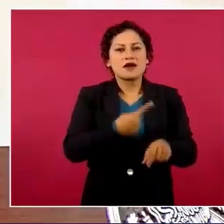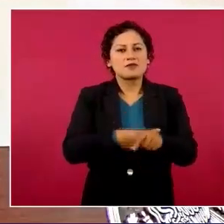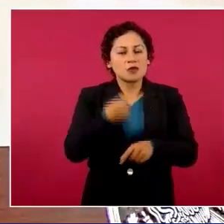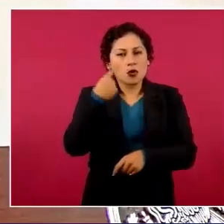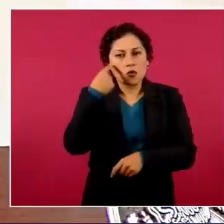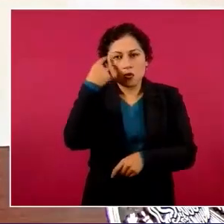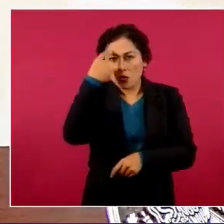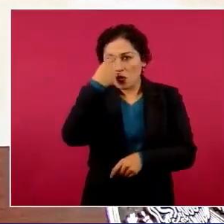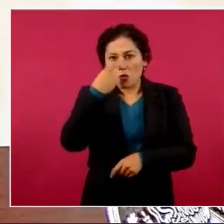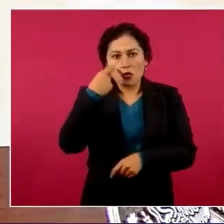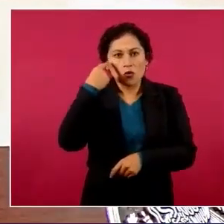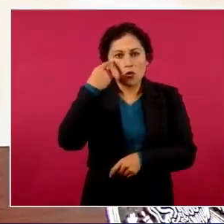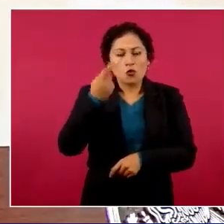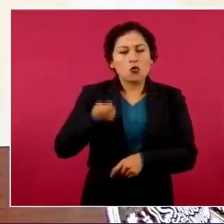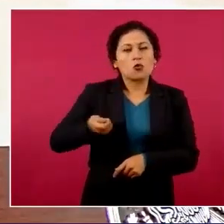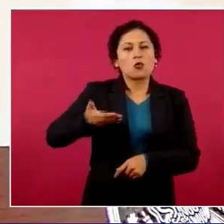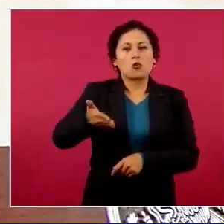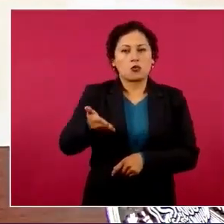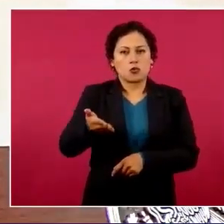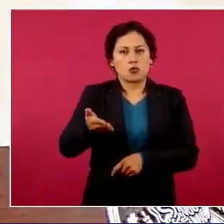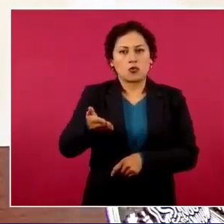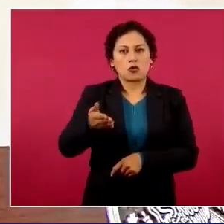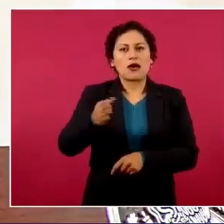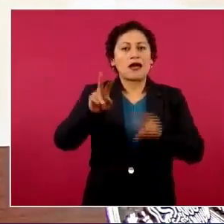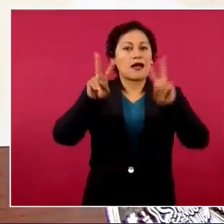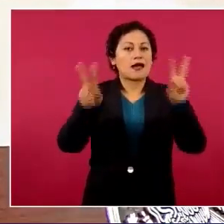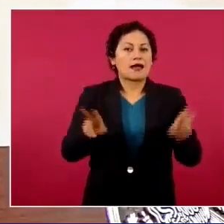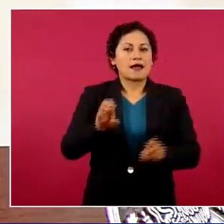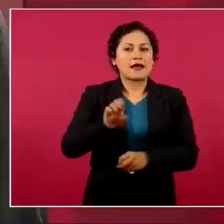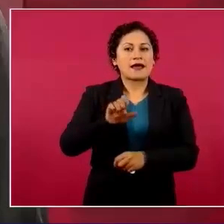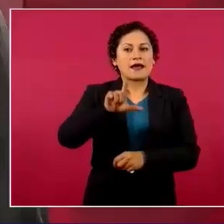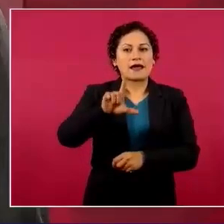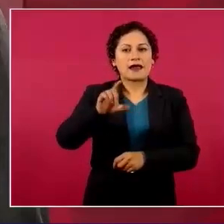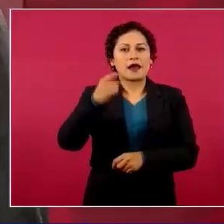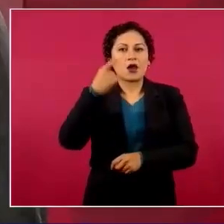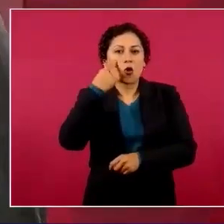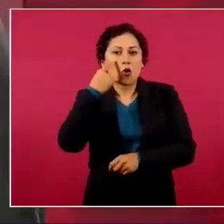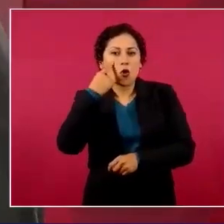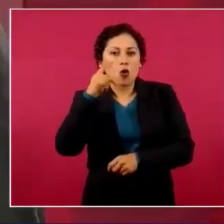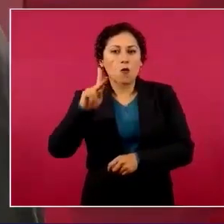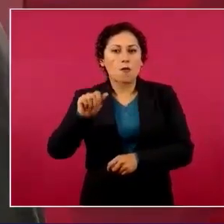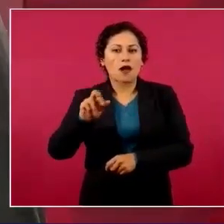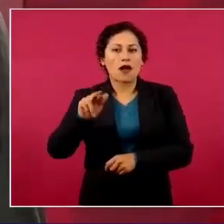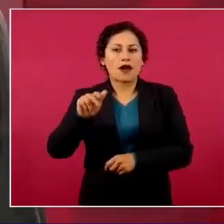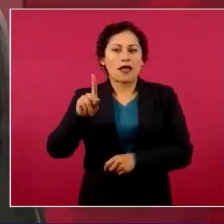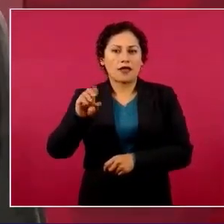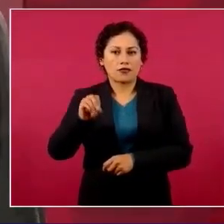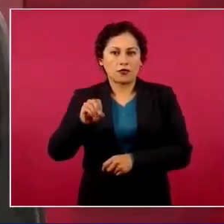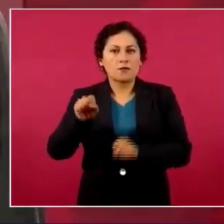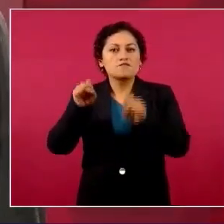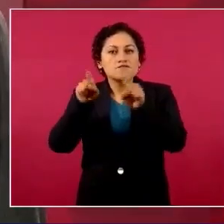y le decían el ojo parado, y así se llamaba un periódico.